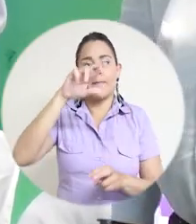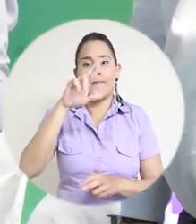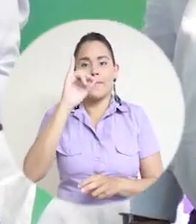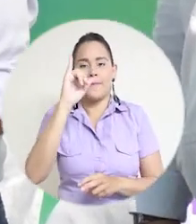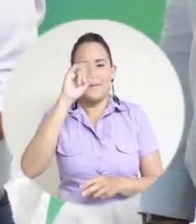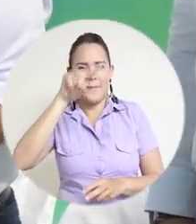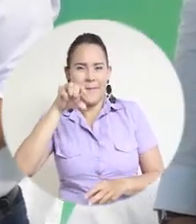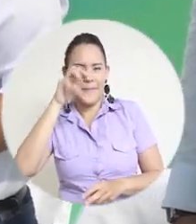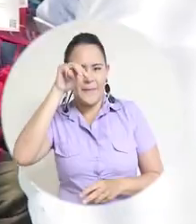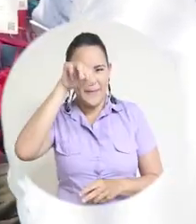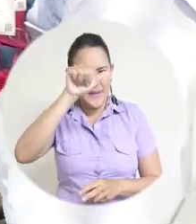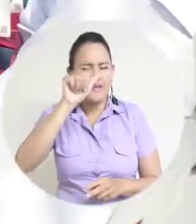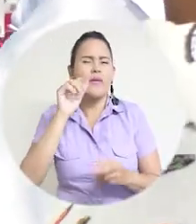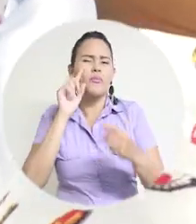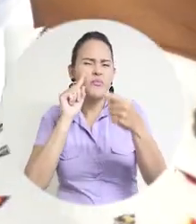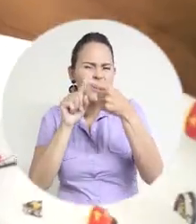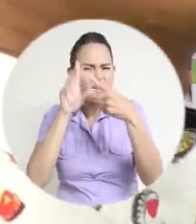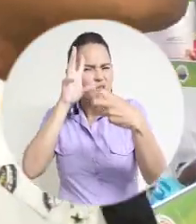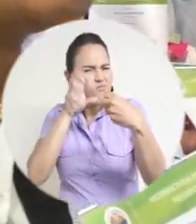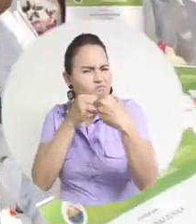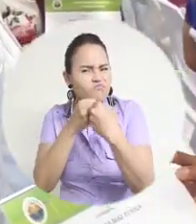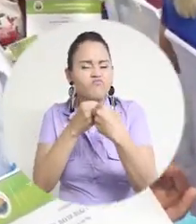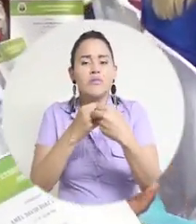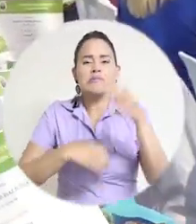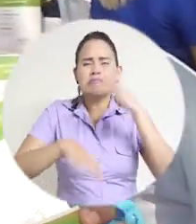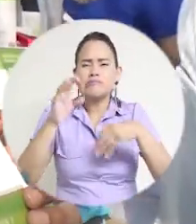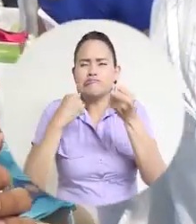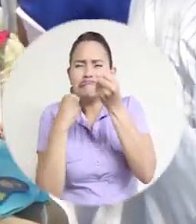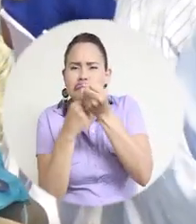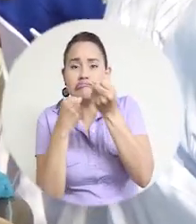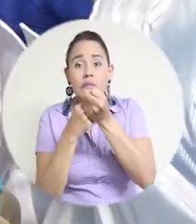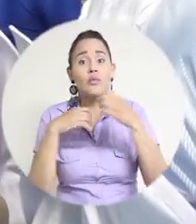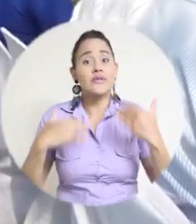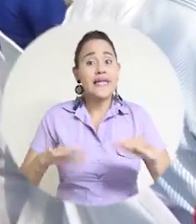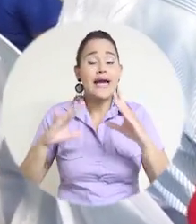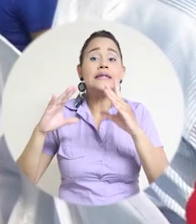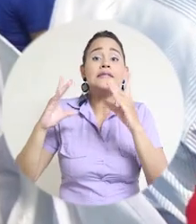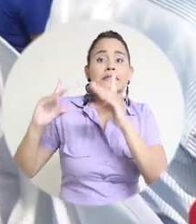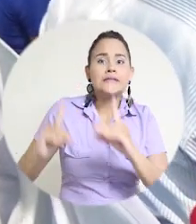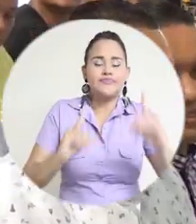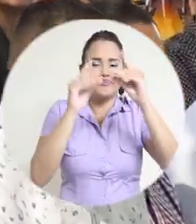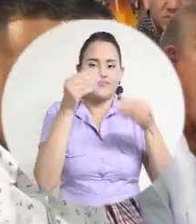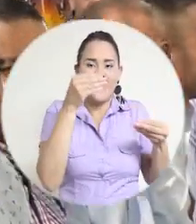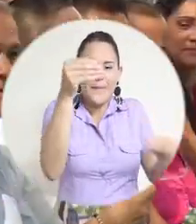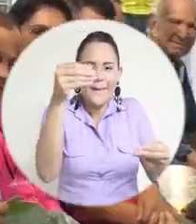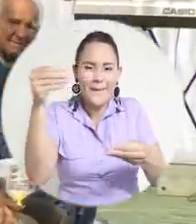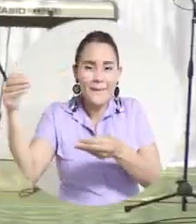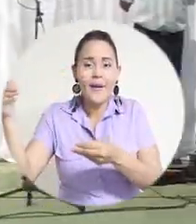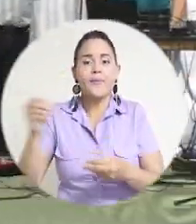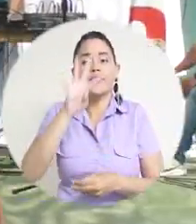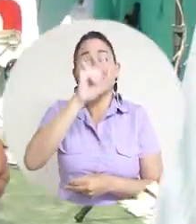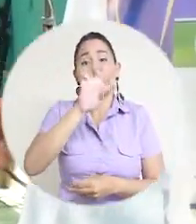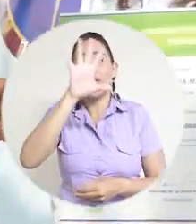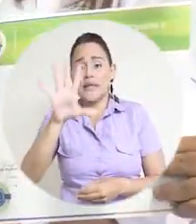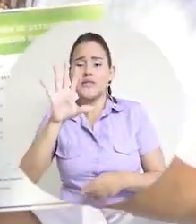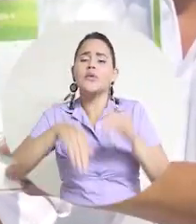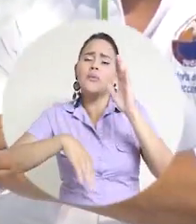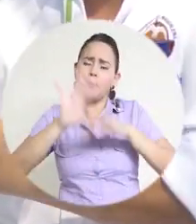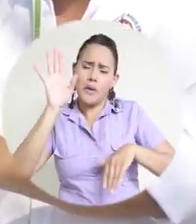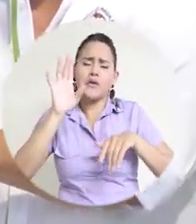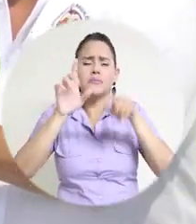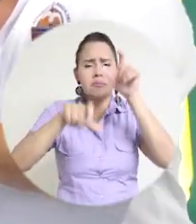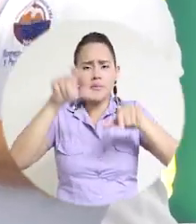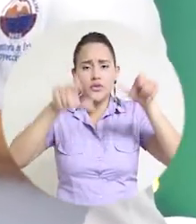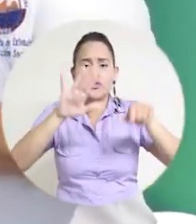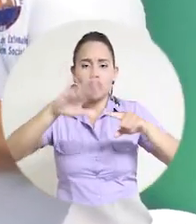establecimiento penitenciario de Santa Marta, luego de entregar títulos de diplomados a 95 personas privadas de la libertad y 17